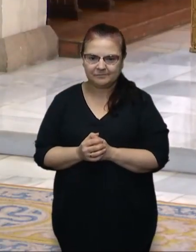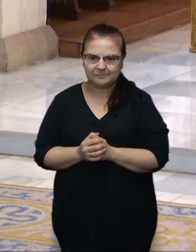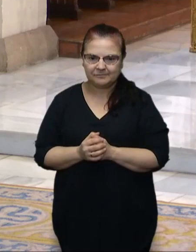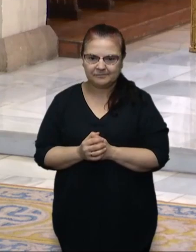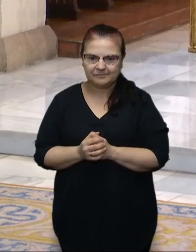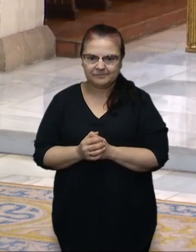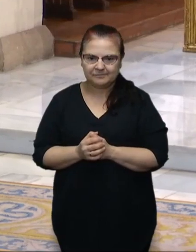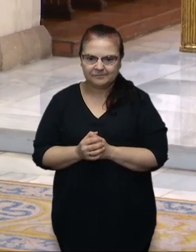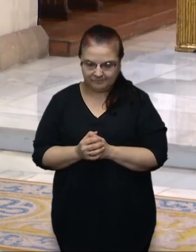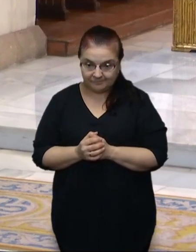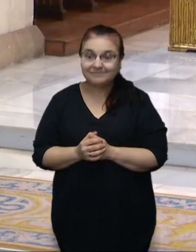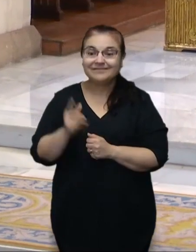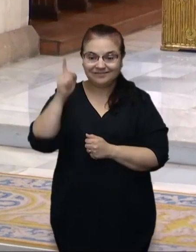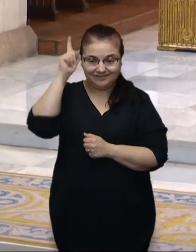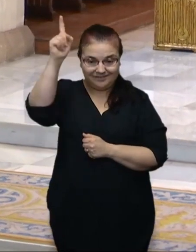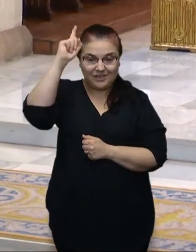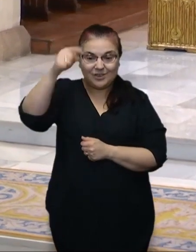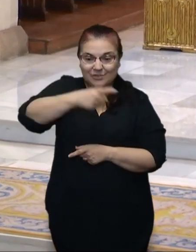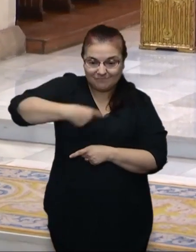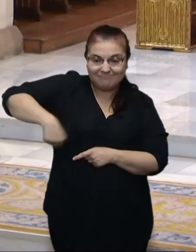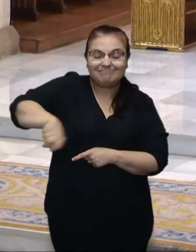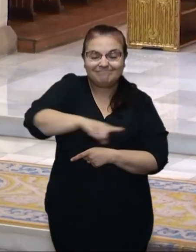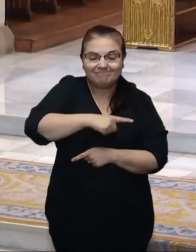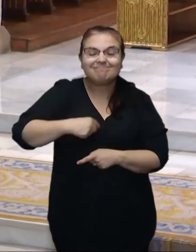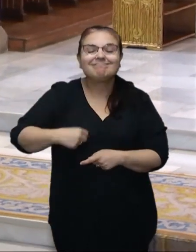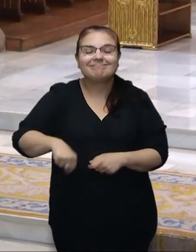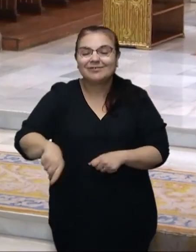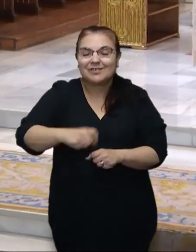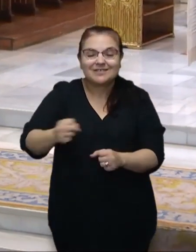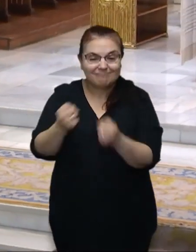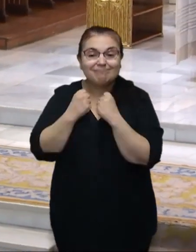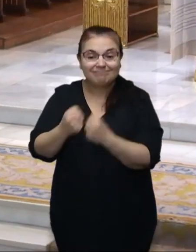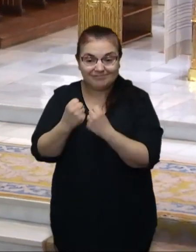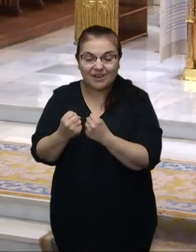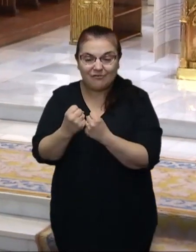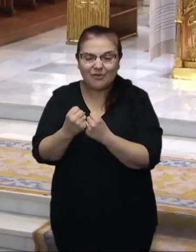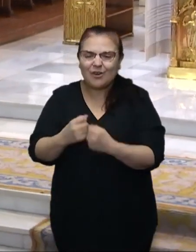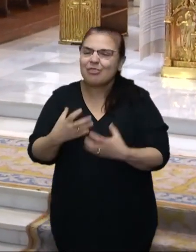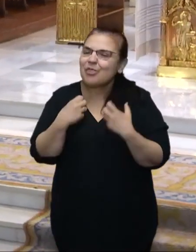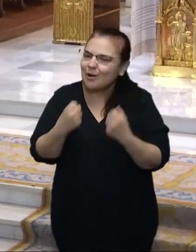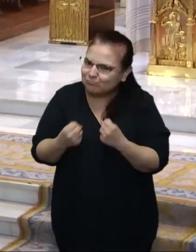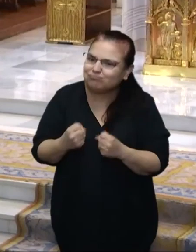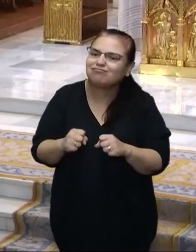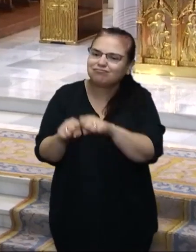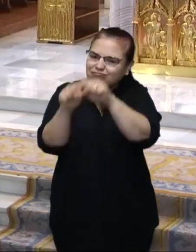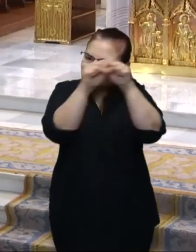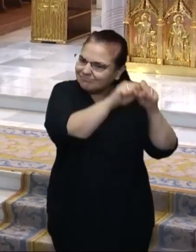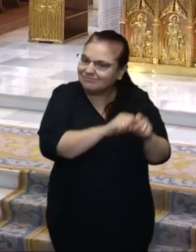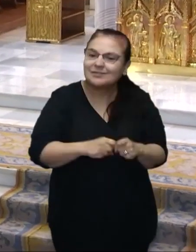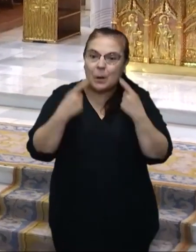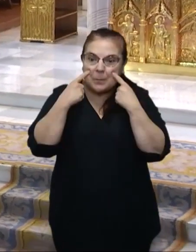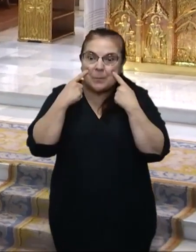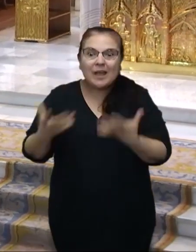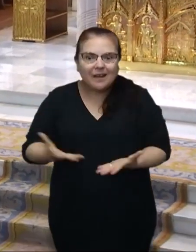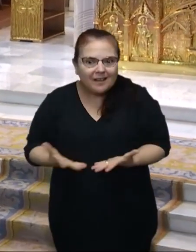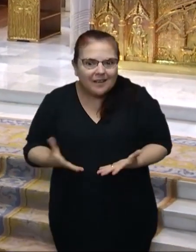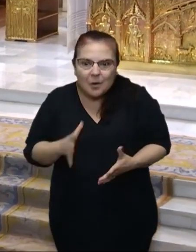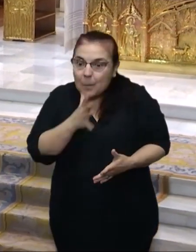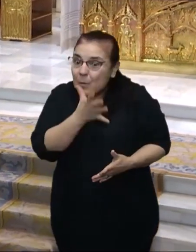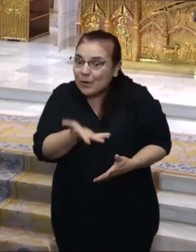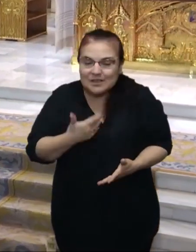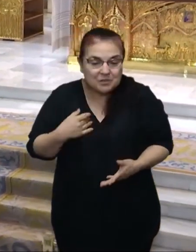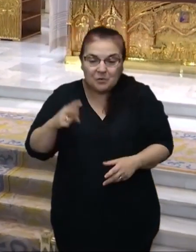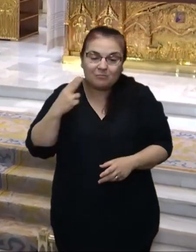Jacob. Dios es nuestro refugio y nuestra fuerza, poderoso defensor en el peligro. Por eso